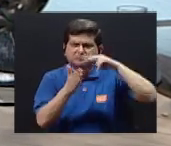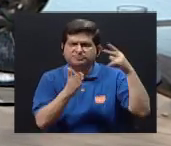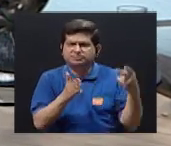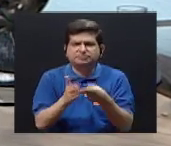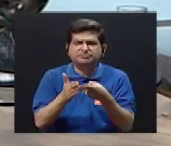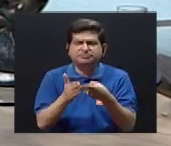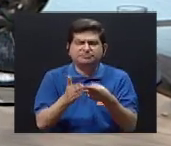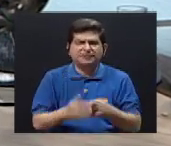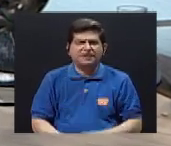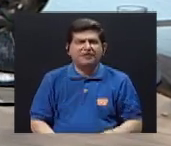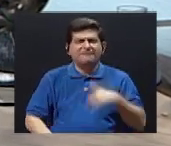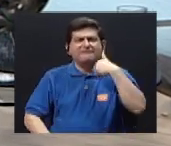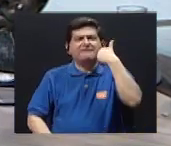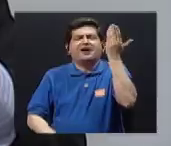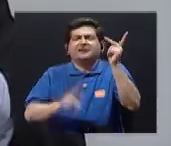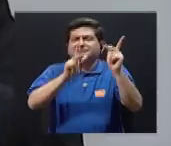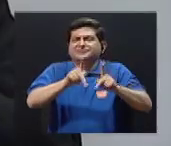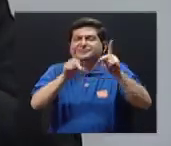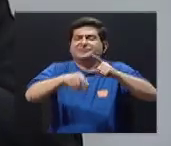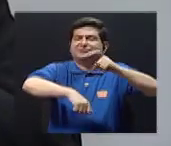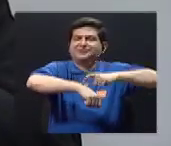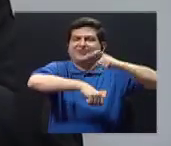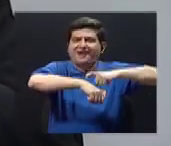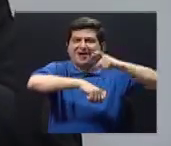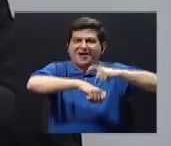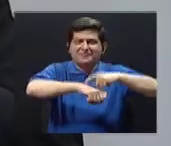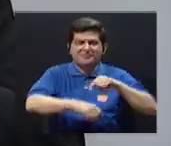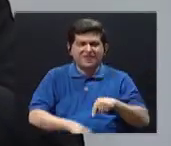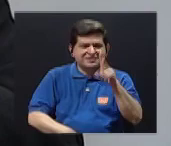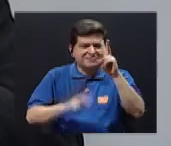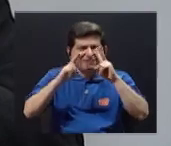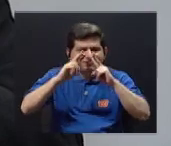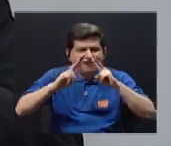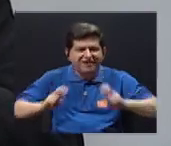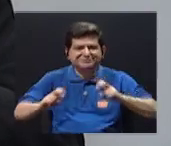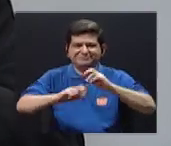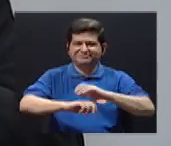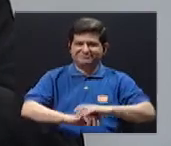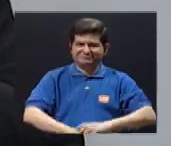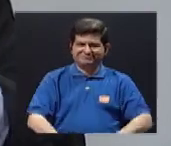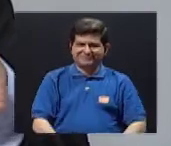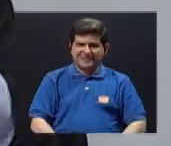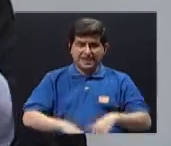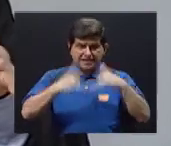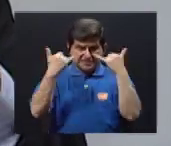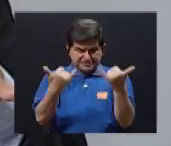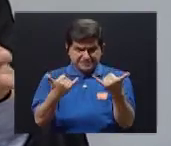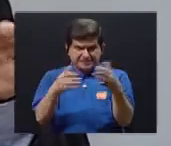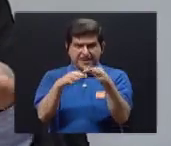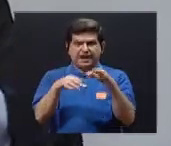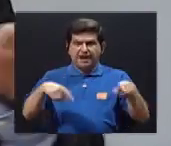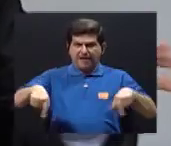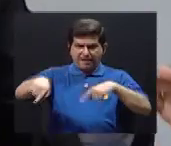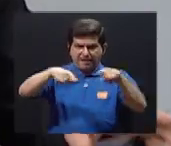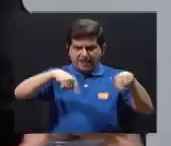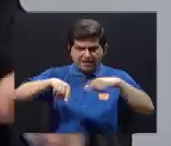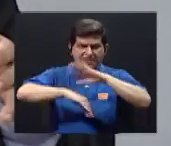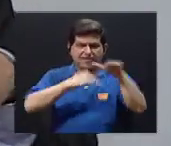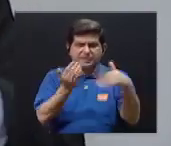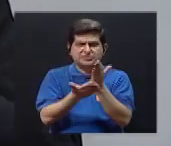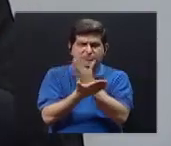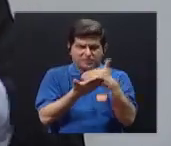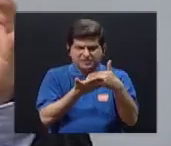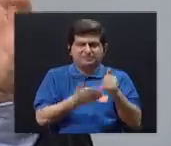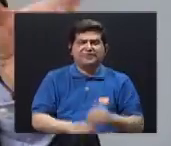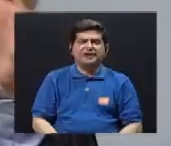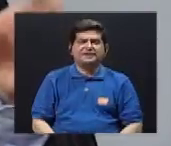también fuera mucho más fácil para la gente a la hora de digerirlo, ¿verdad? Y una vez de que estuvo grabado toda la parte,